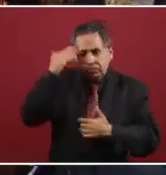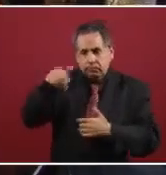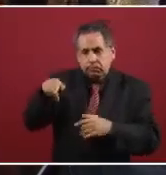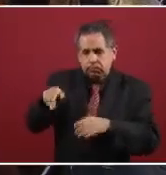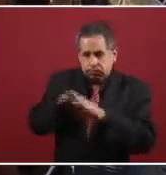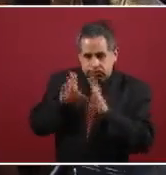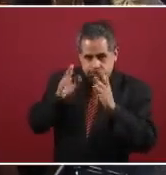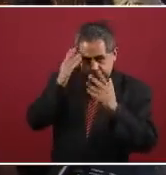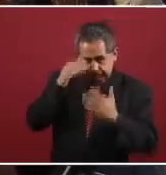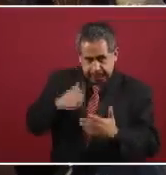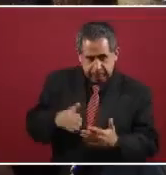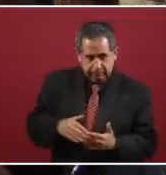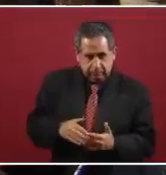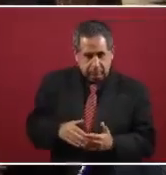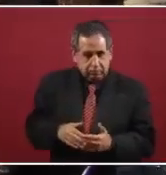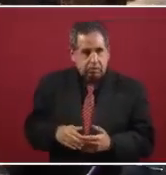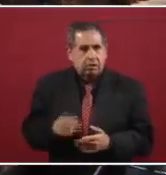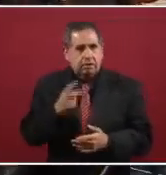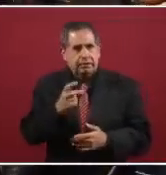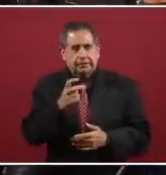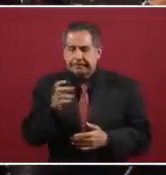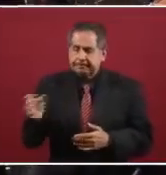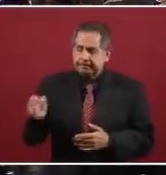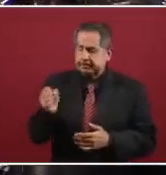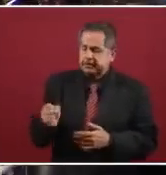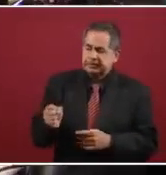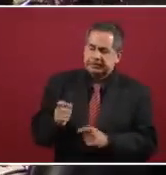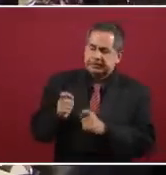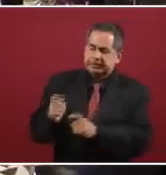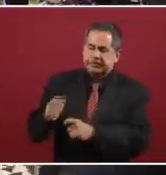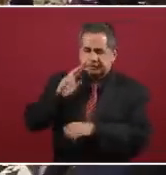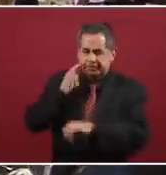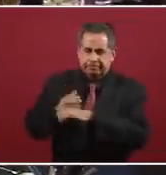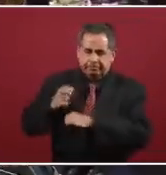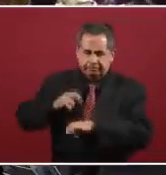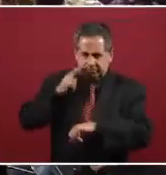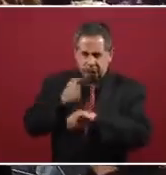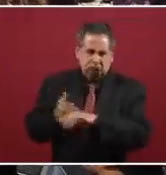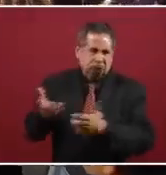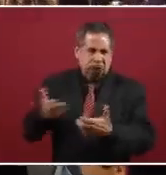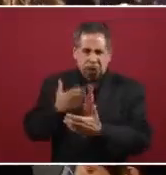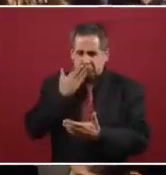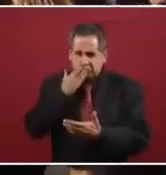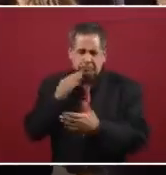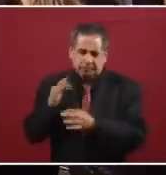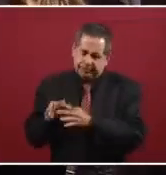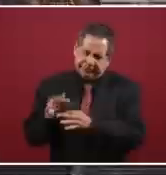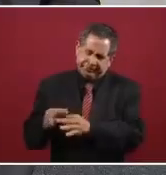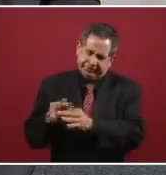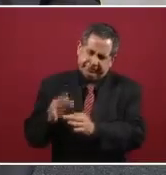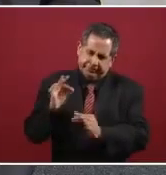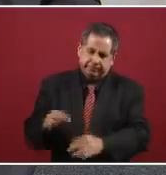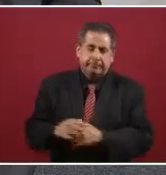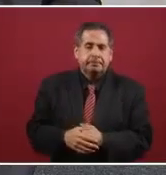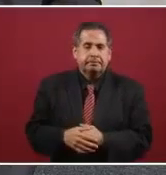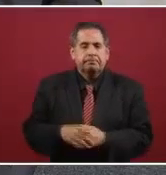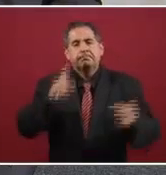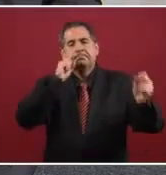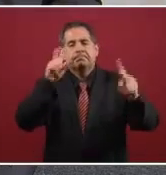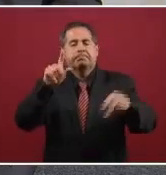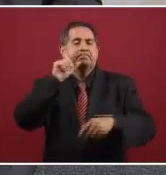Entonces, por eso está en este cargo y lo está haciendo muy bien. Nos vemos